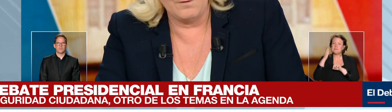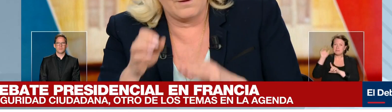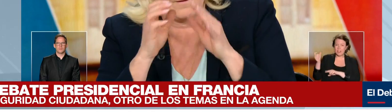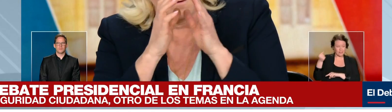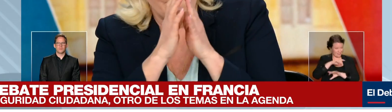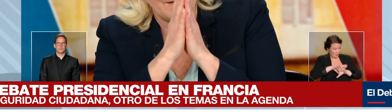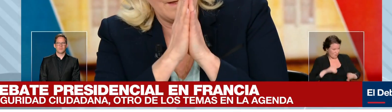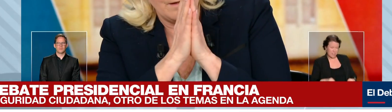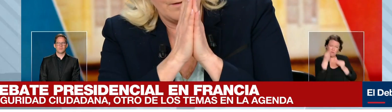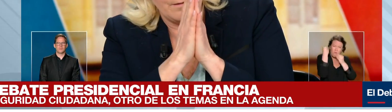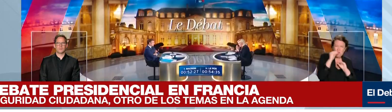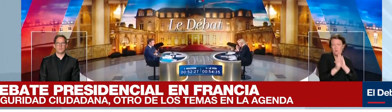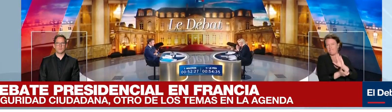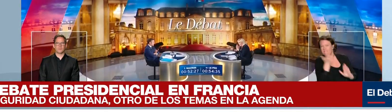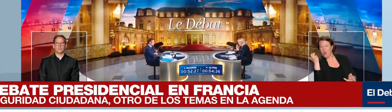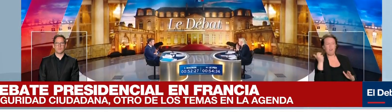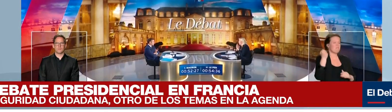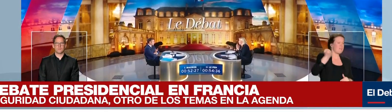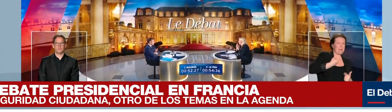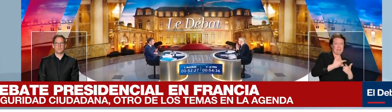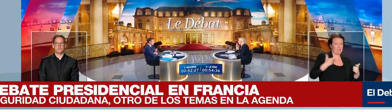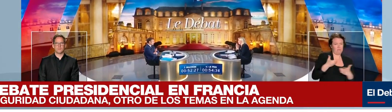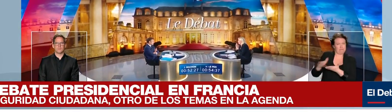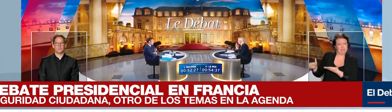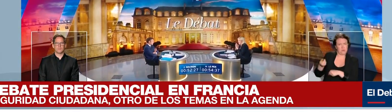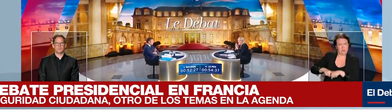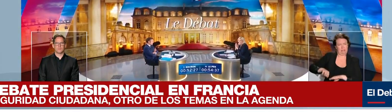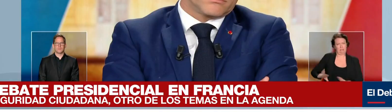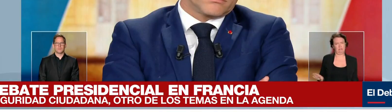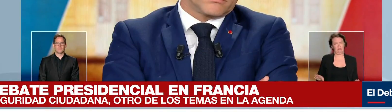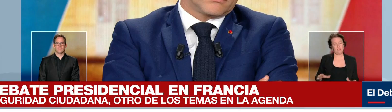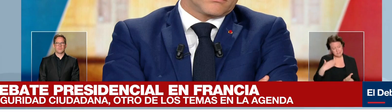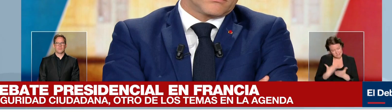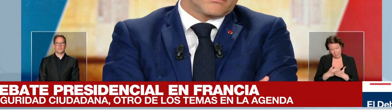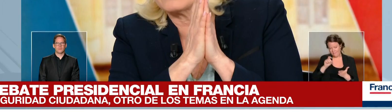y los criminales. Y también se requiere firmeza.